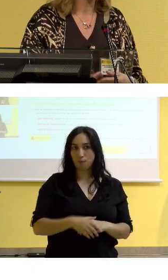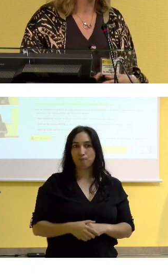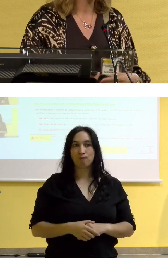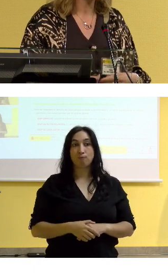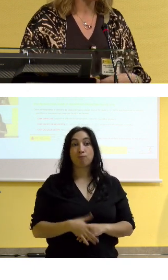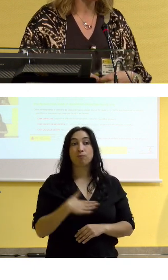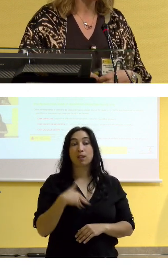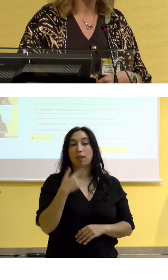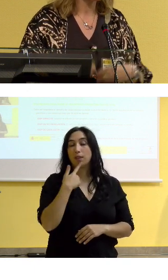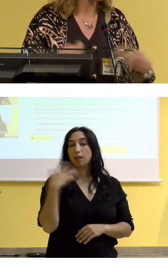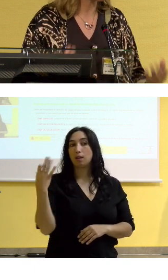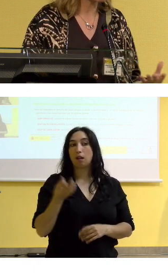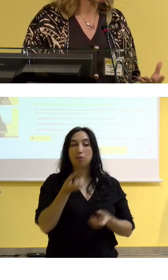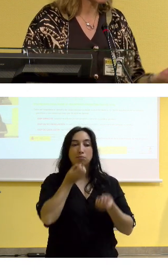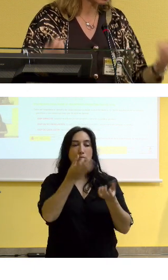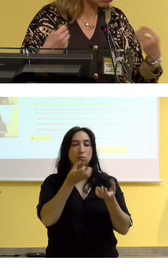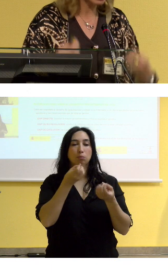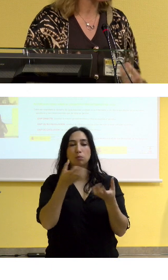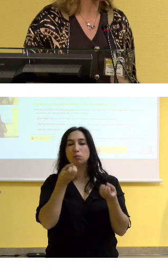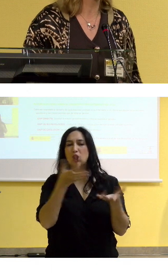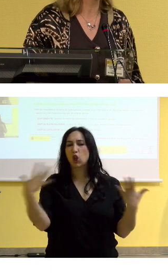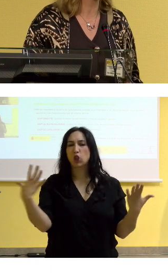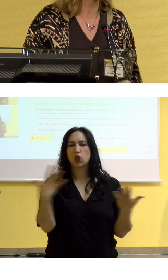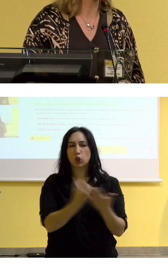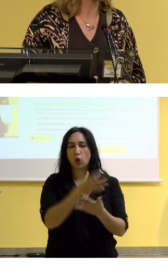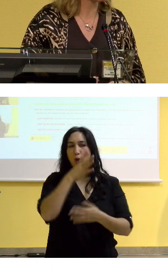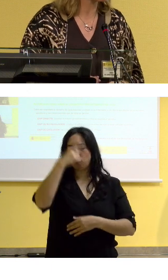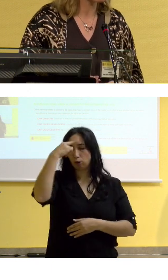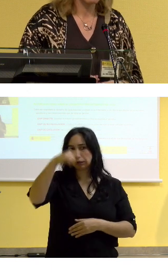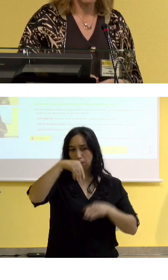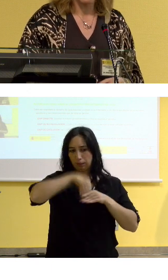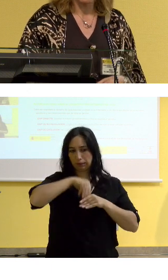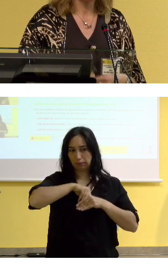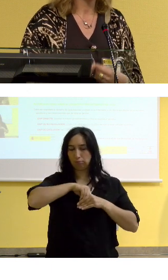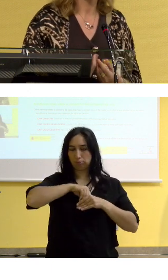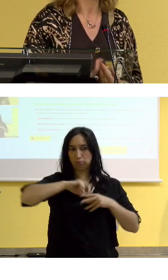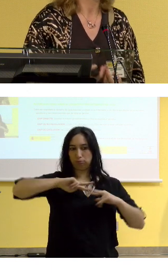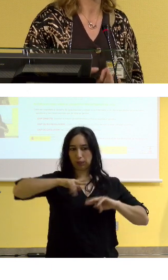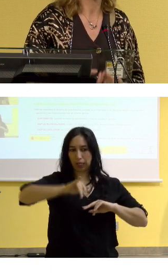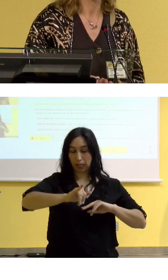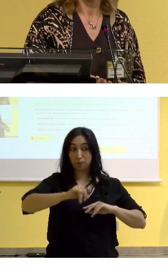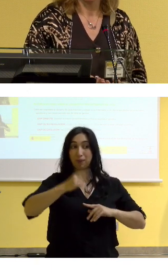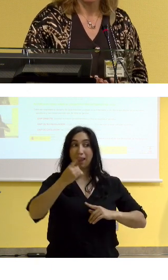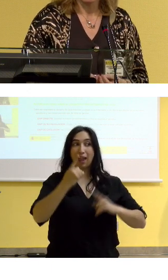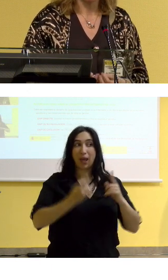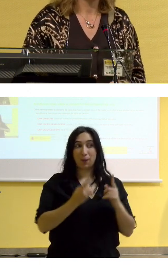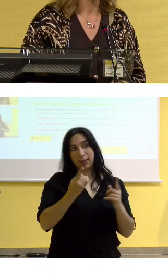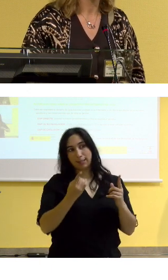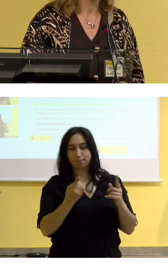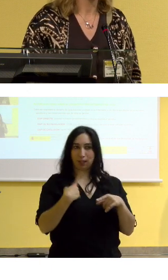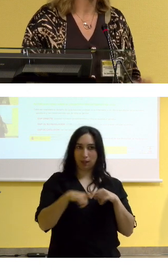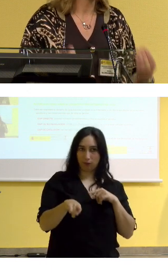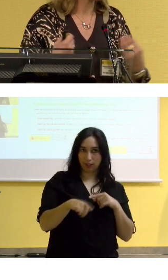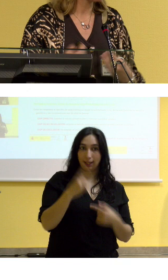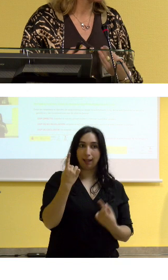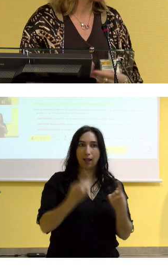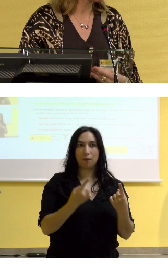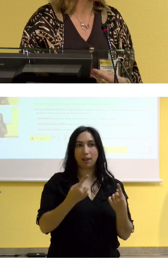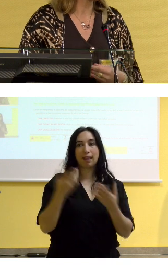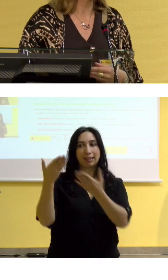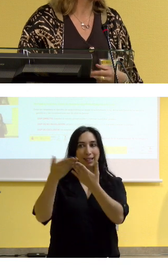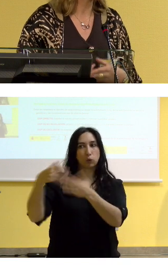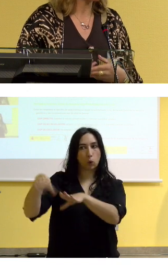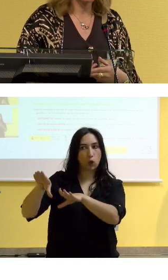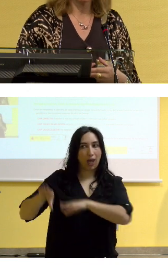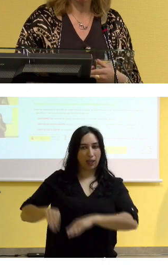les podemos informar de todo, porque ellos ya saben que son portadores. A veces no es así. A veces aceptan el